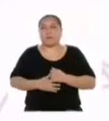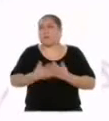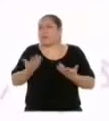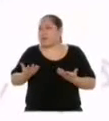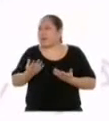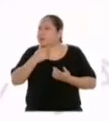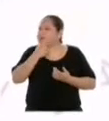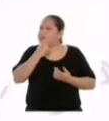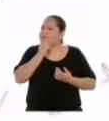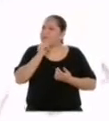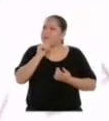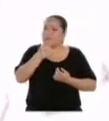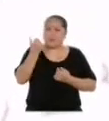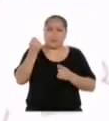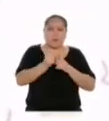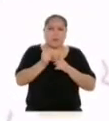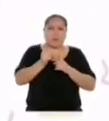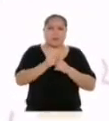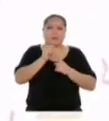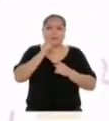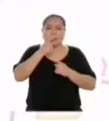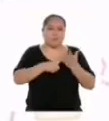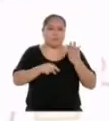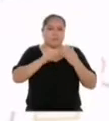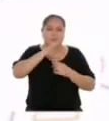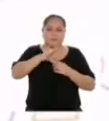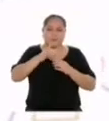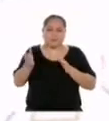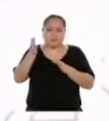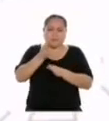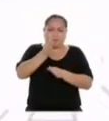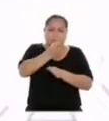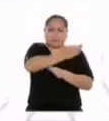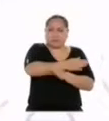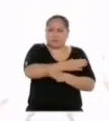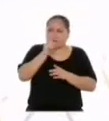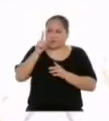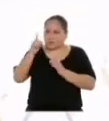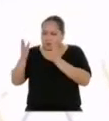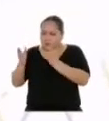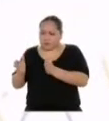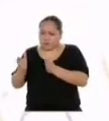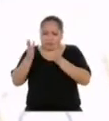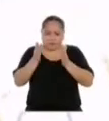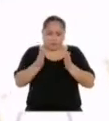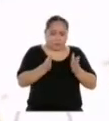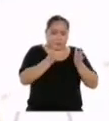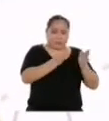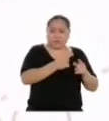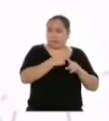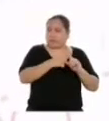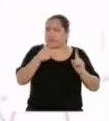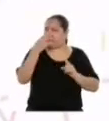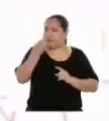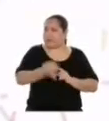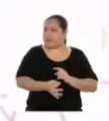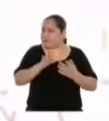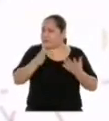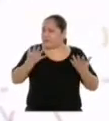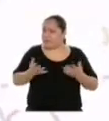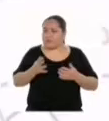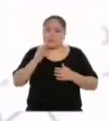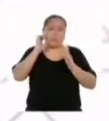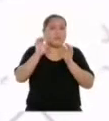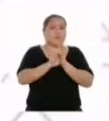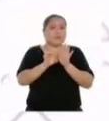otras palabras, podríamos decir que hay pequeños saltos de un intervalo a otro, pero en realidad no existirían. Por